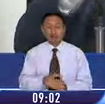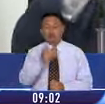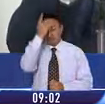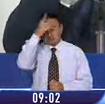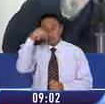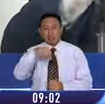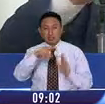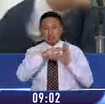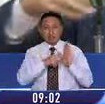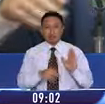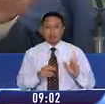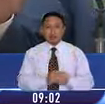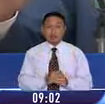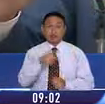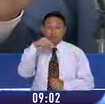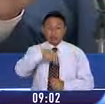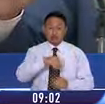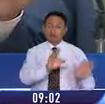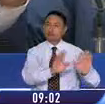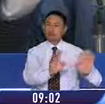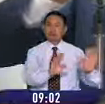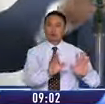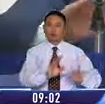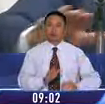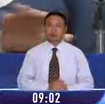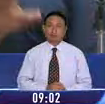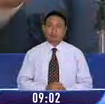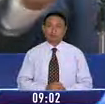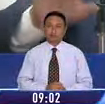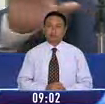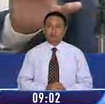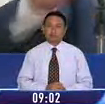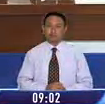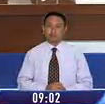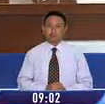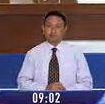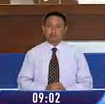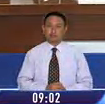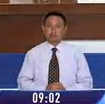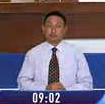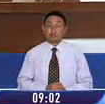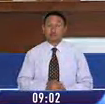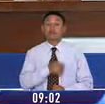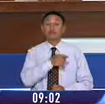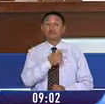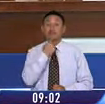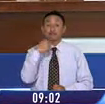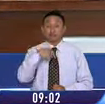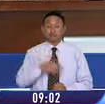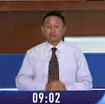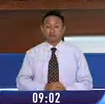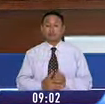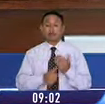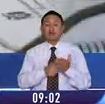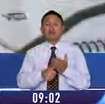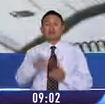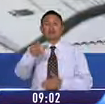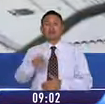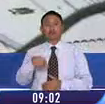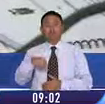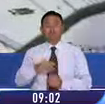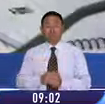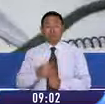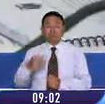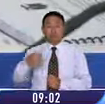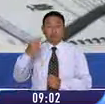de reglamentos, no tienen esa cuestión de dictamen de la Corte. En ese mismo sentido, el secretario de Estado indicó que en los